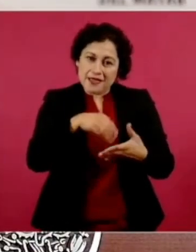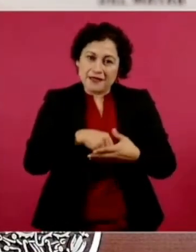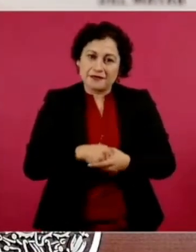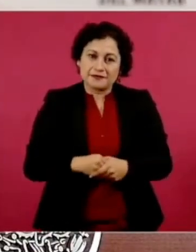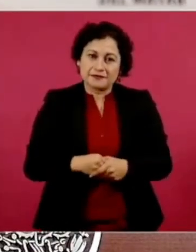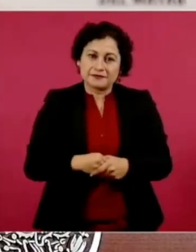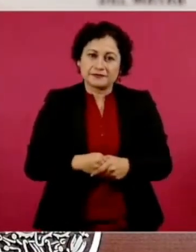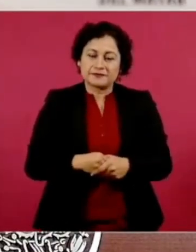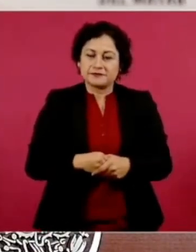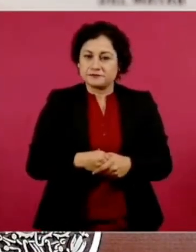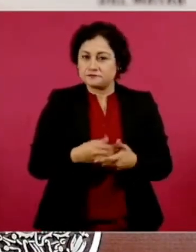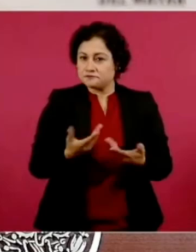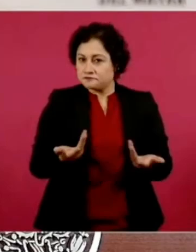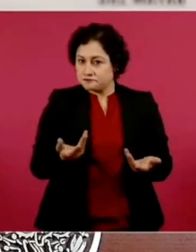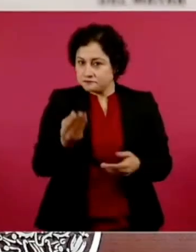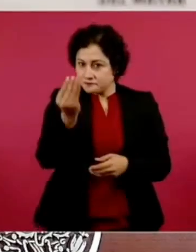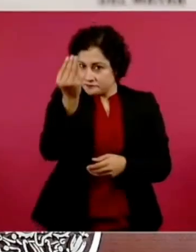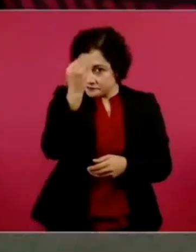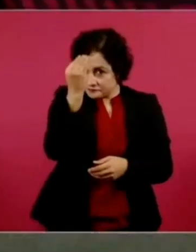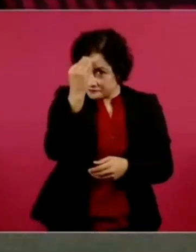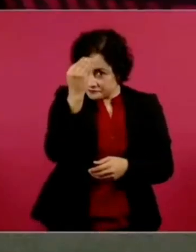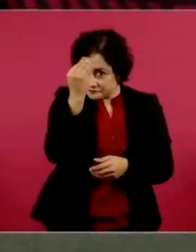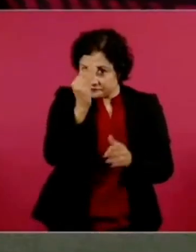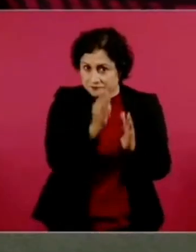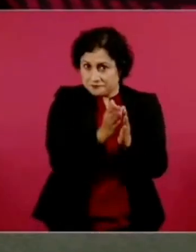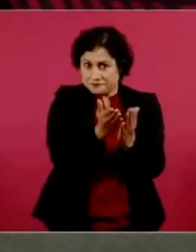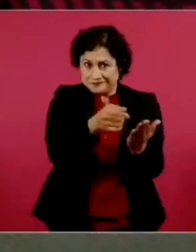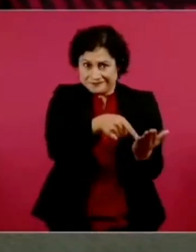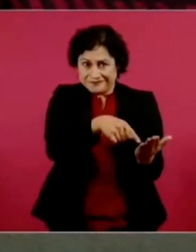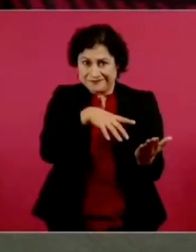la sabiduría.